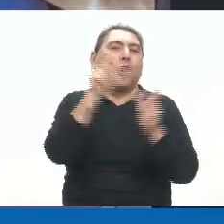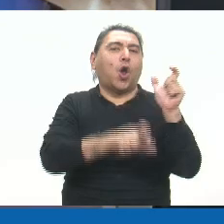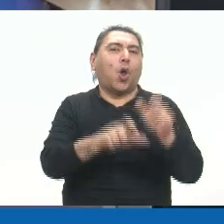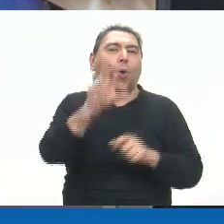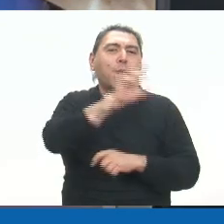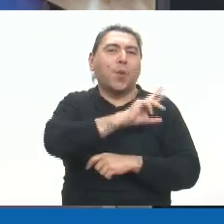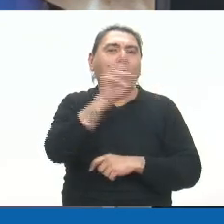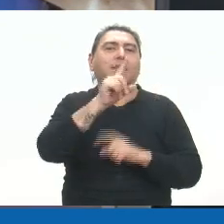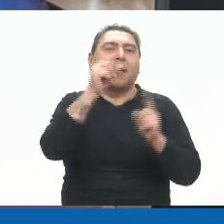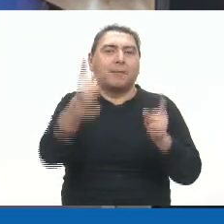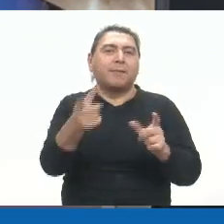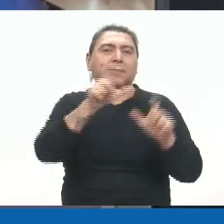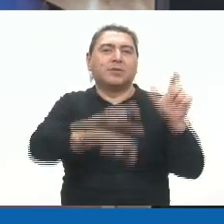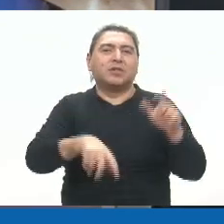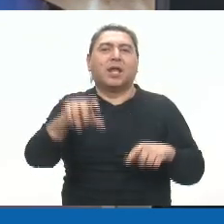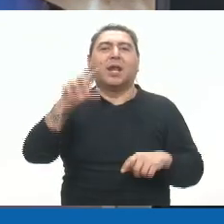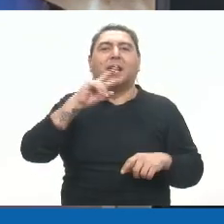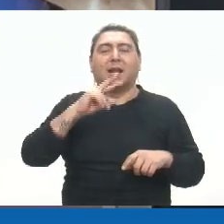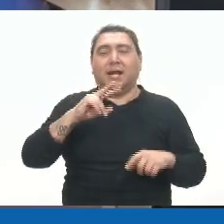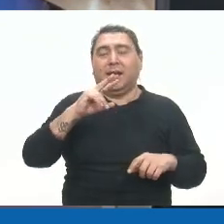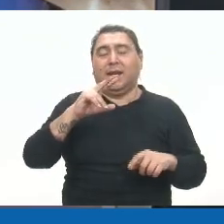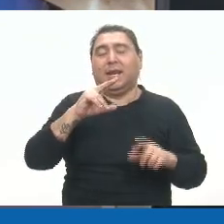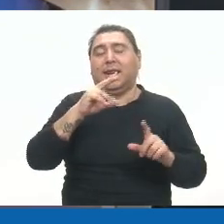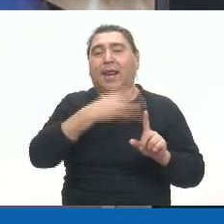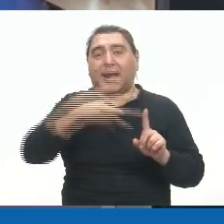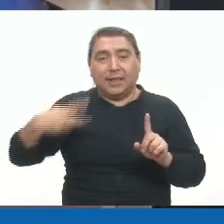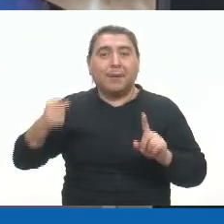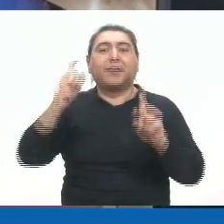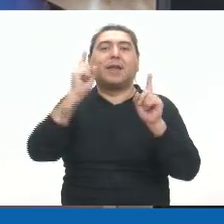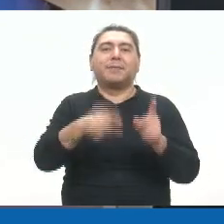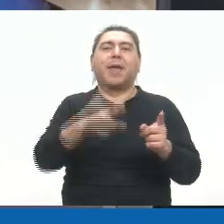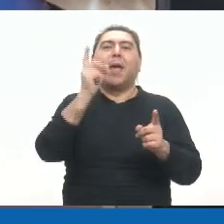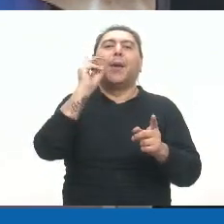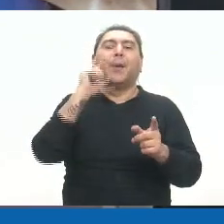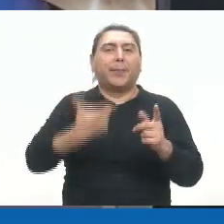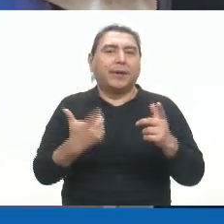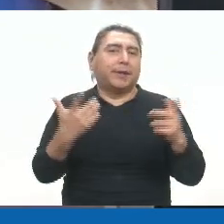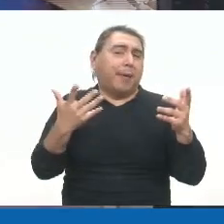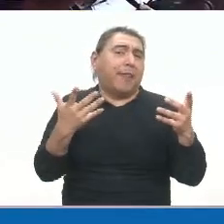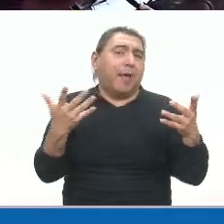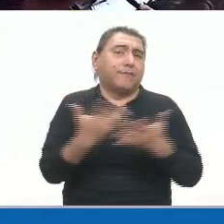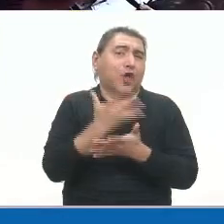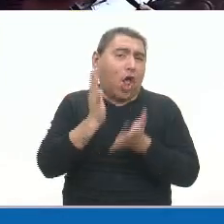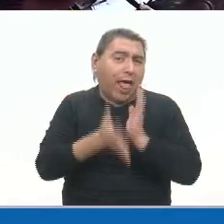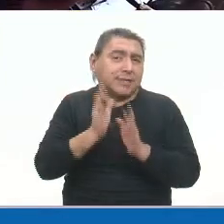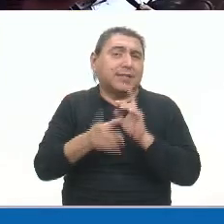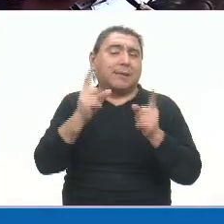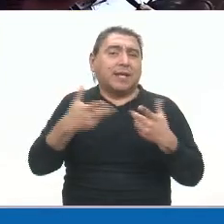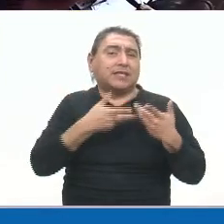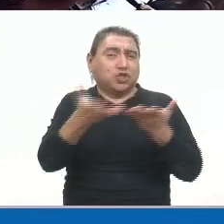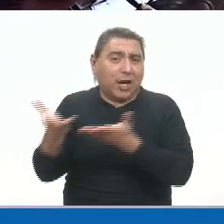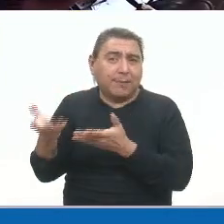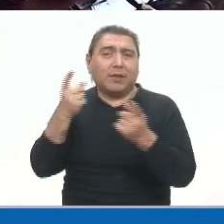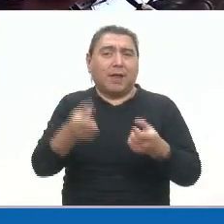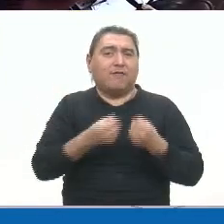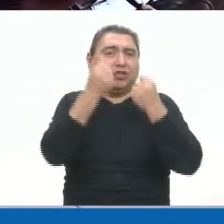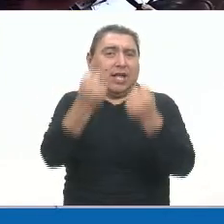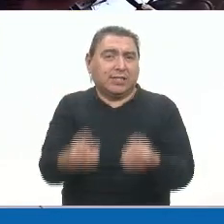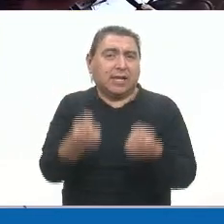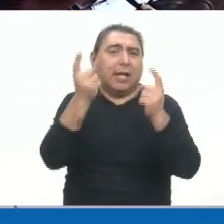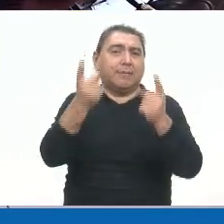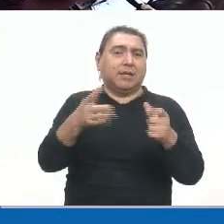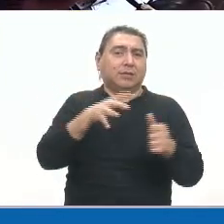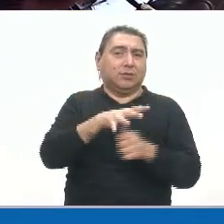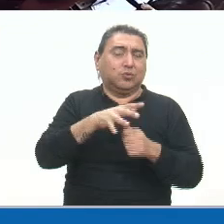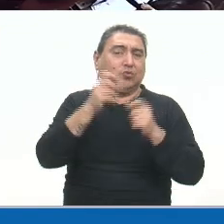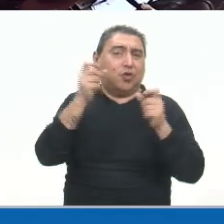comunidad lgtb más Víctimas de violencia el programa general que brindaba asesoramiento para fortalecer las institucionalidad de género